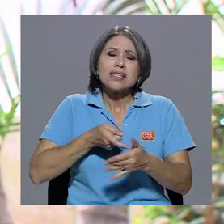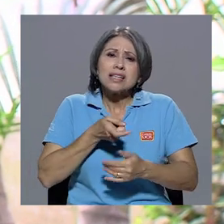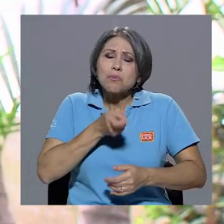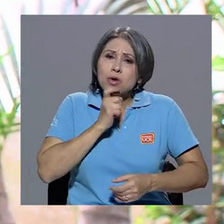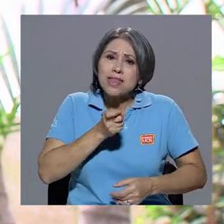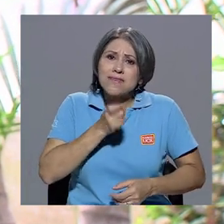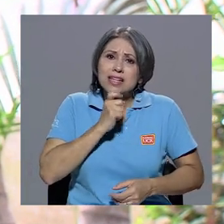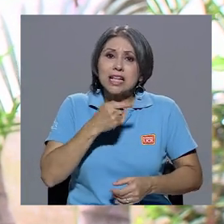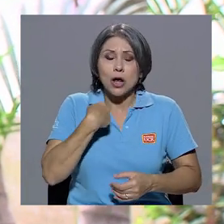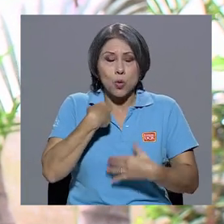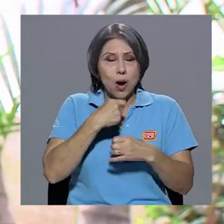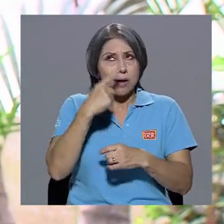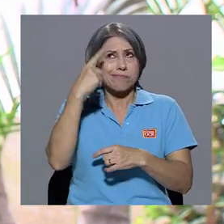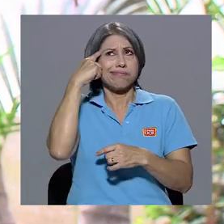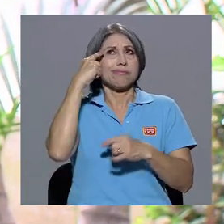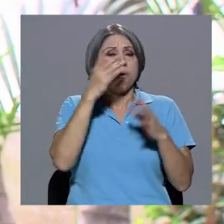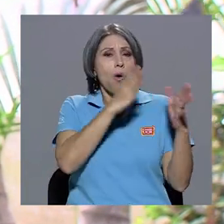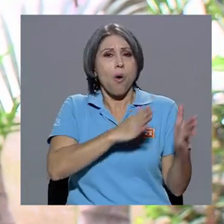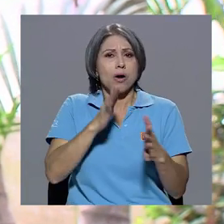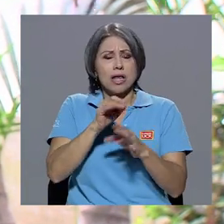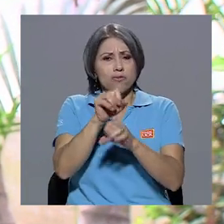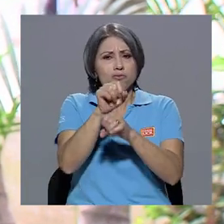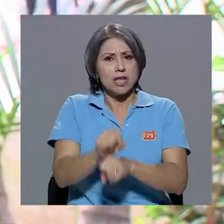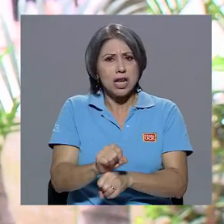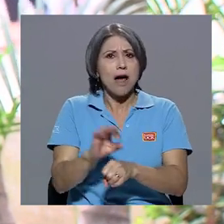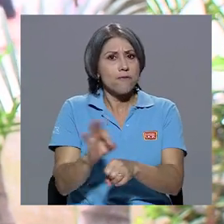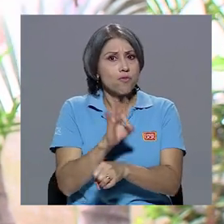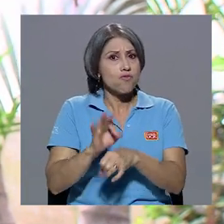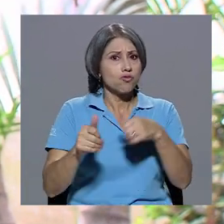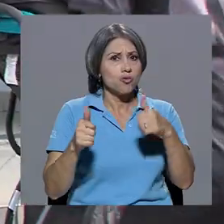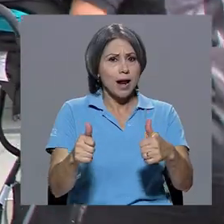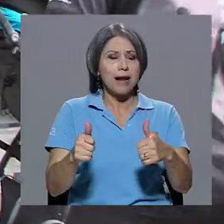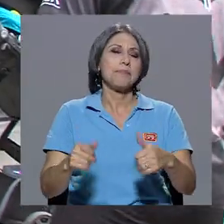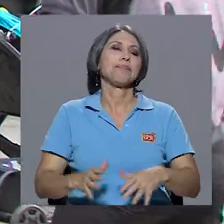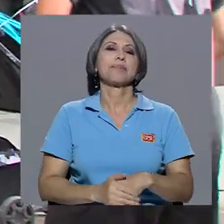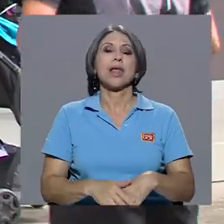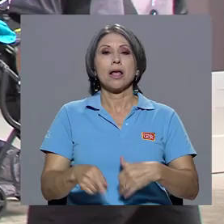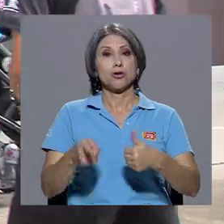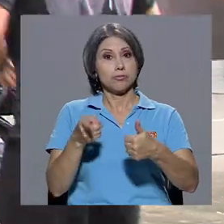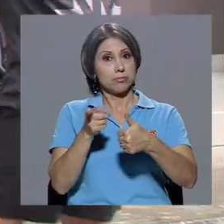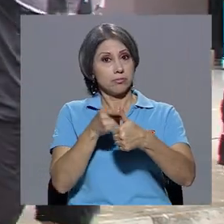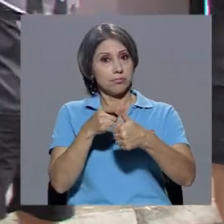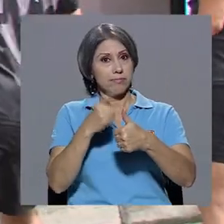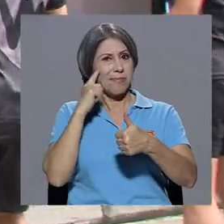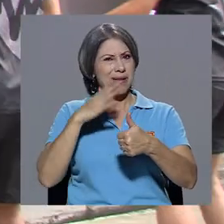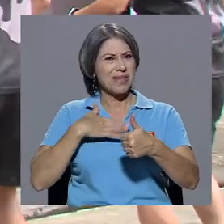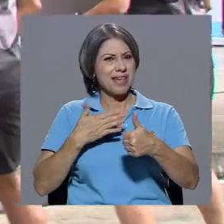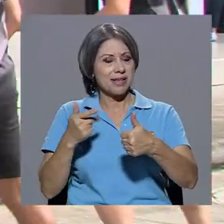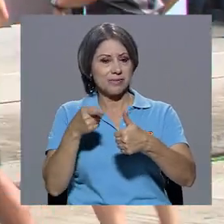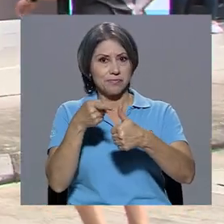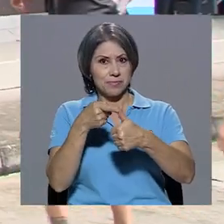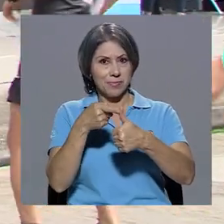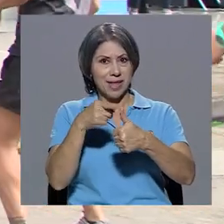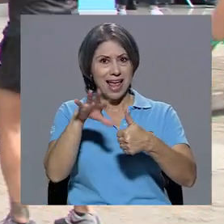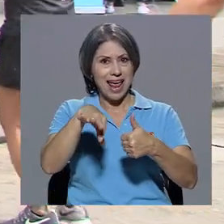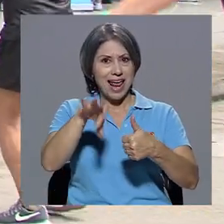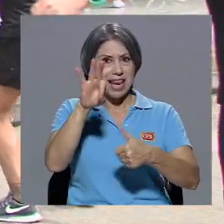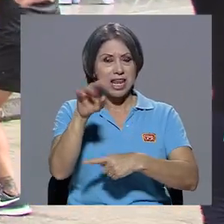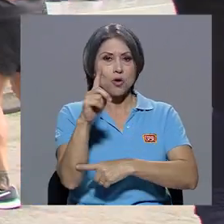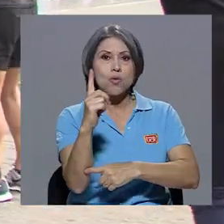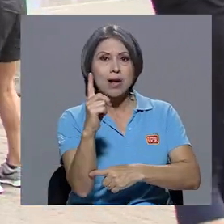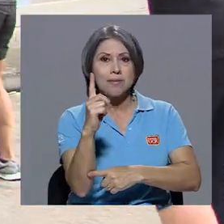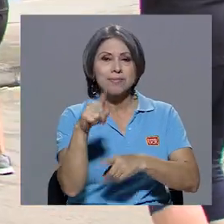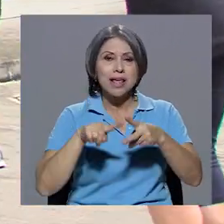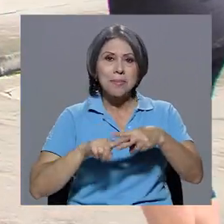difícil ponerles una rutina, un orden que sea funcional. Entonces, el paso número uno para mí es elegir solamente una y empezar